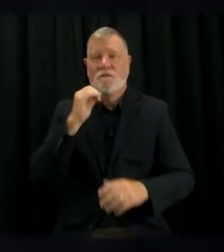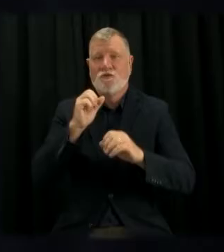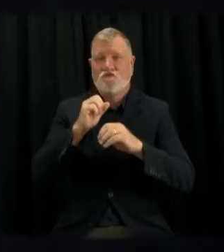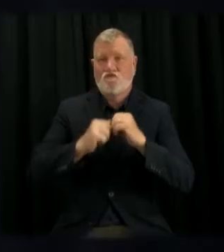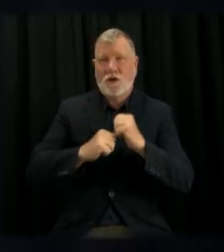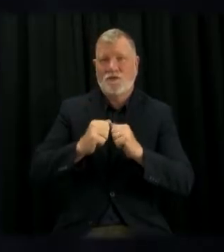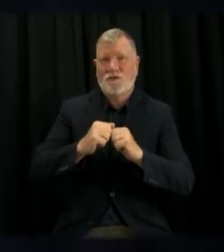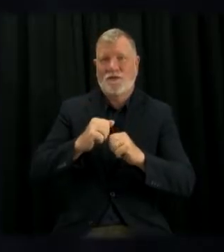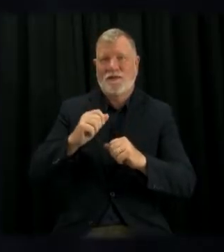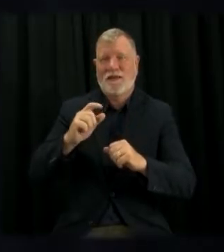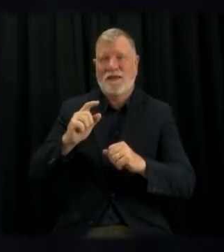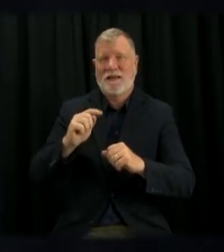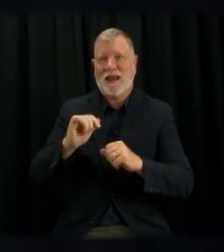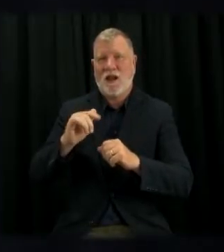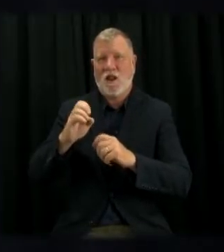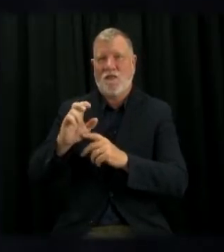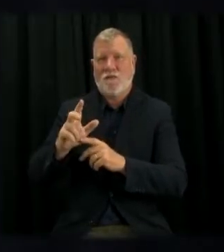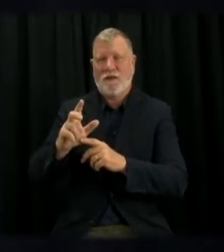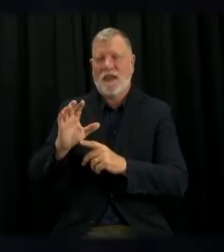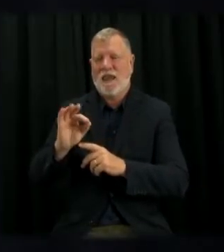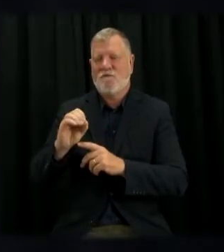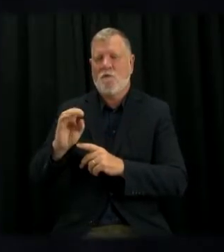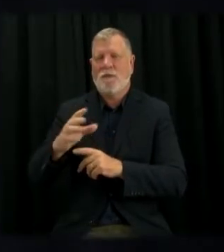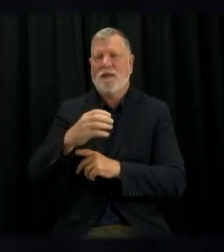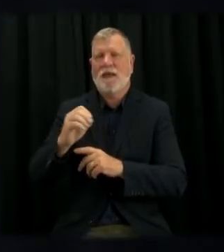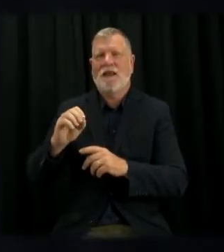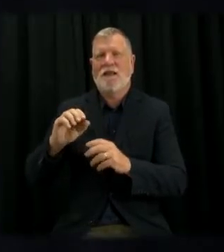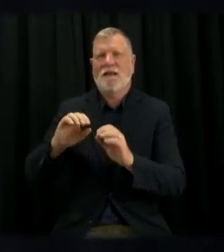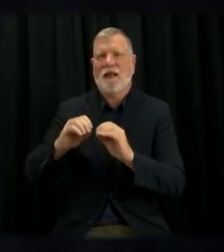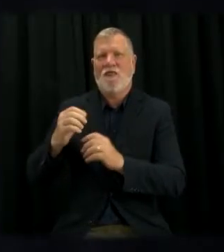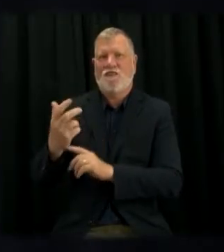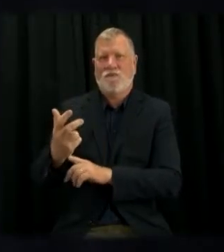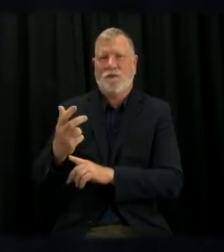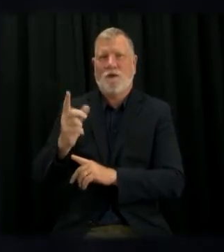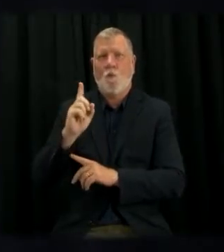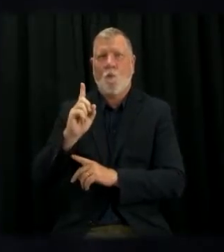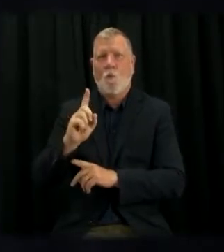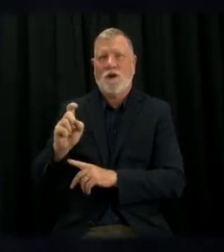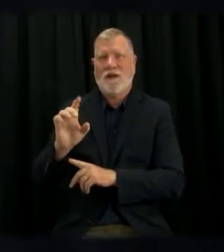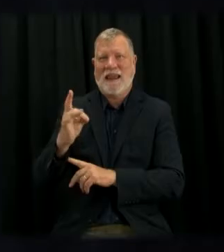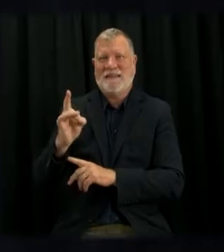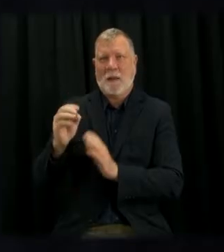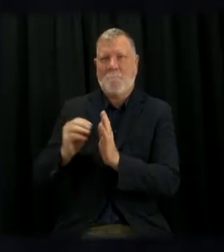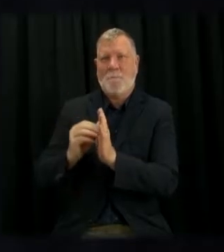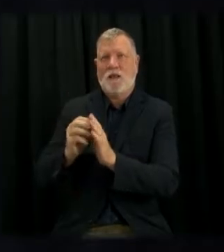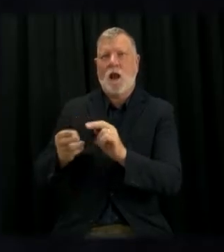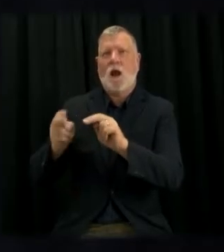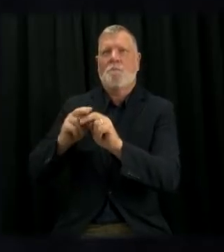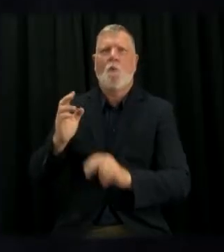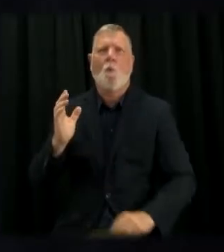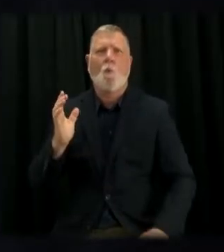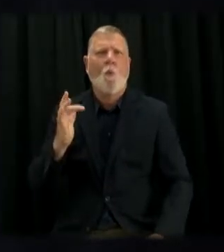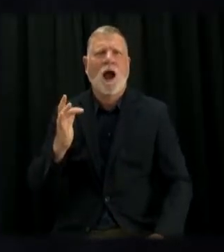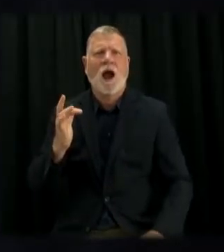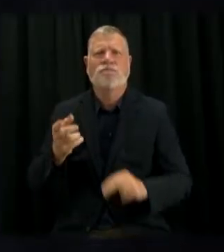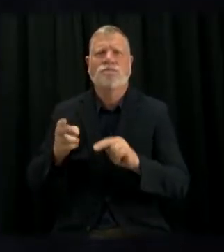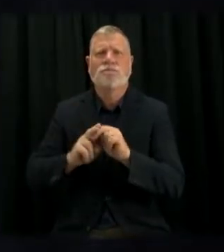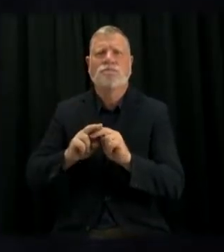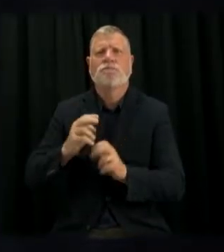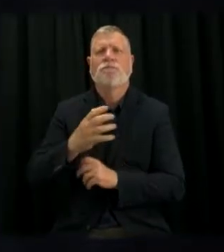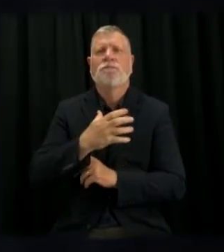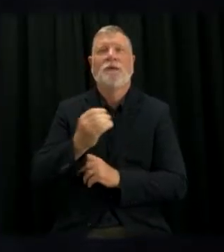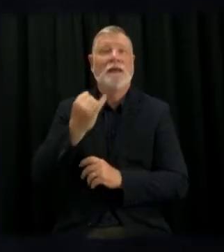la reestructuración del título 3 de gastos P3 han subido a 180 millones, porque